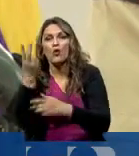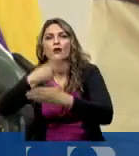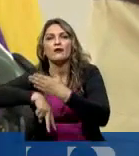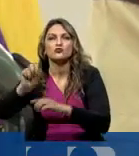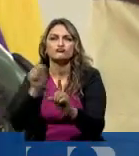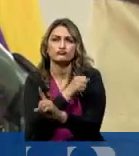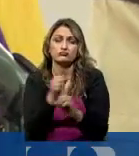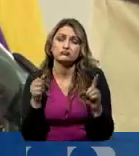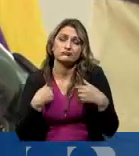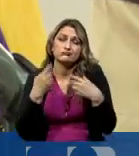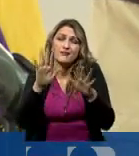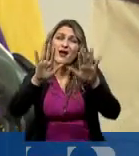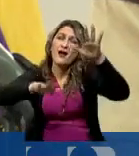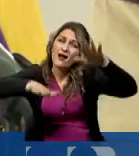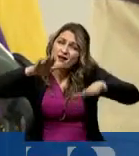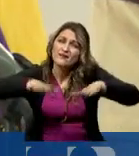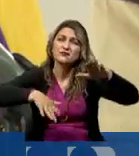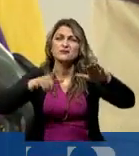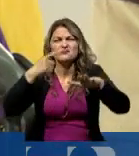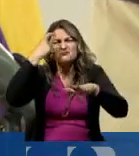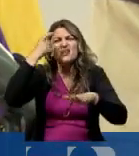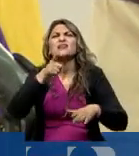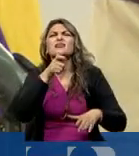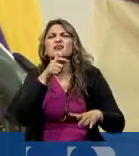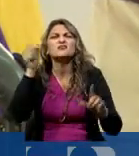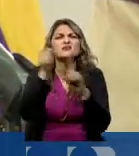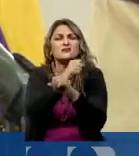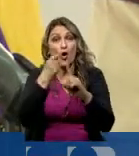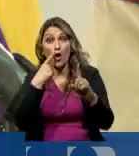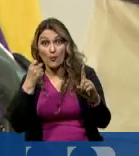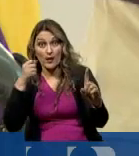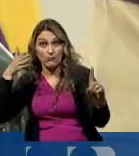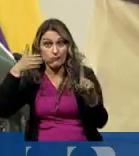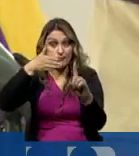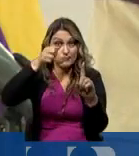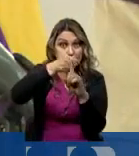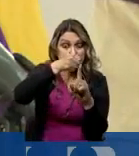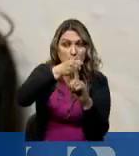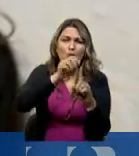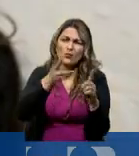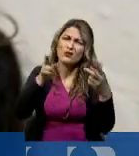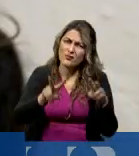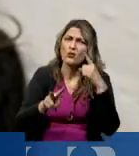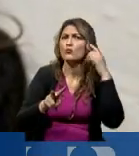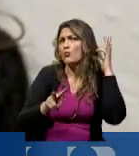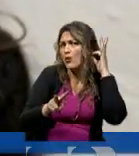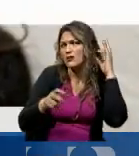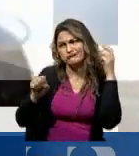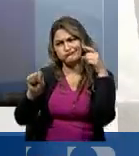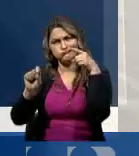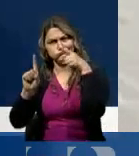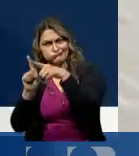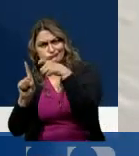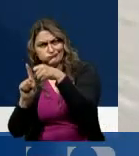nosotros hablamos de la mujer del núcleo familiar que consiste también en niños niñas y adolescentes para concientizar a la población